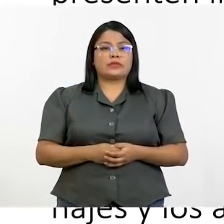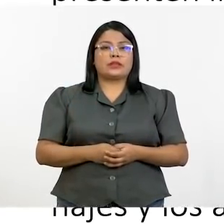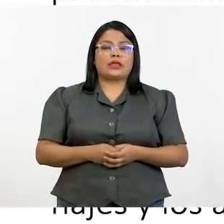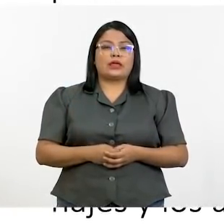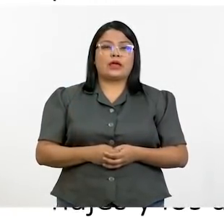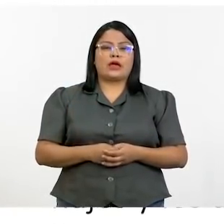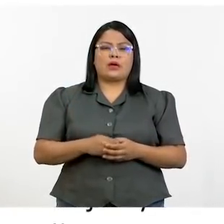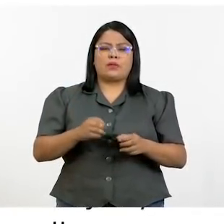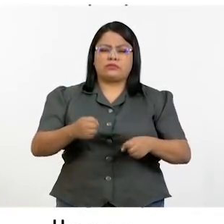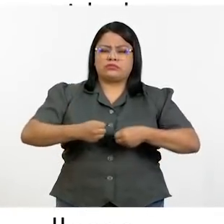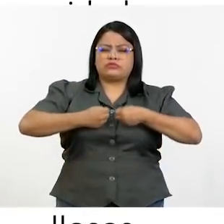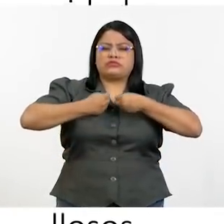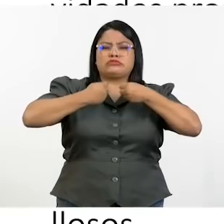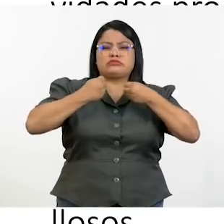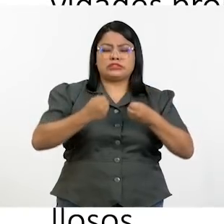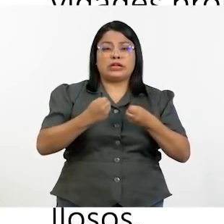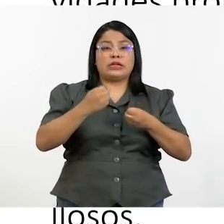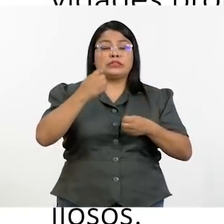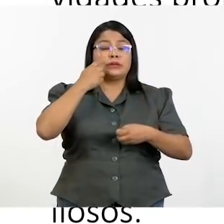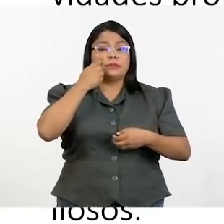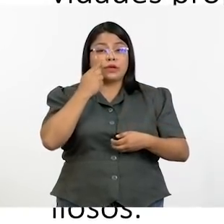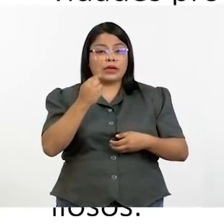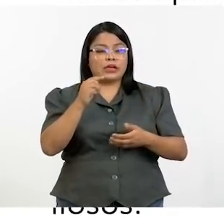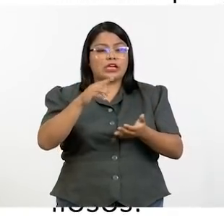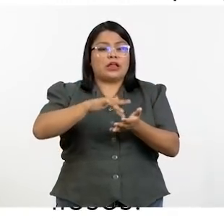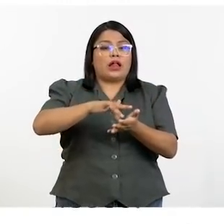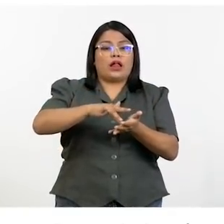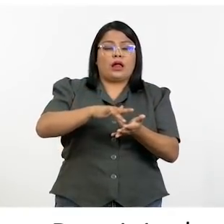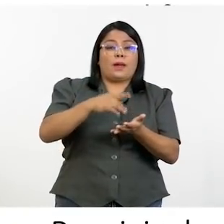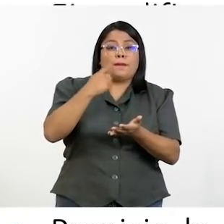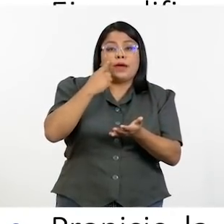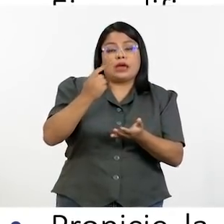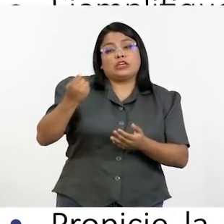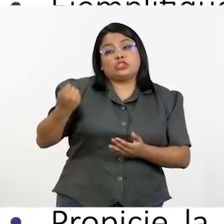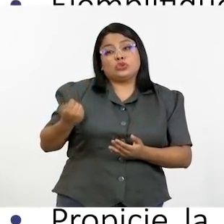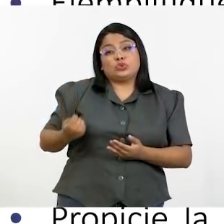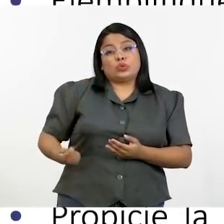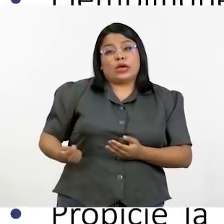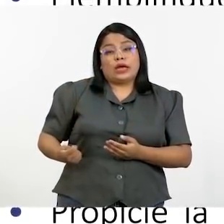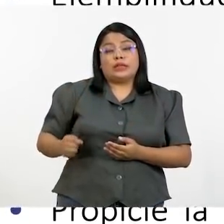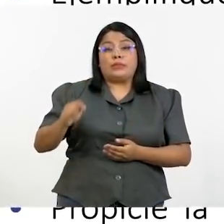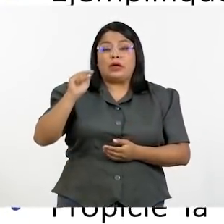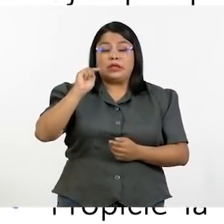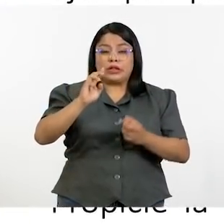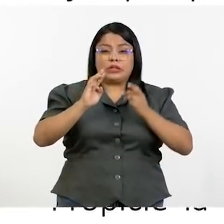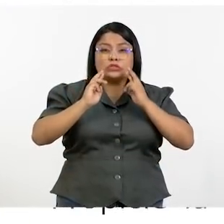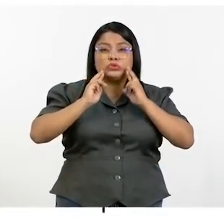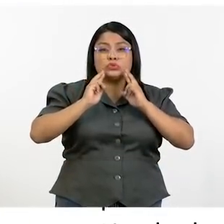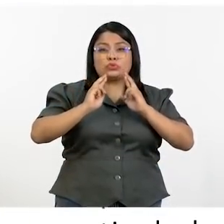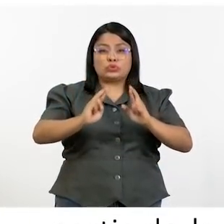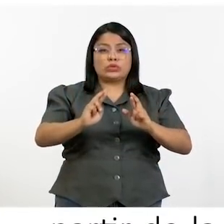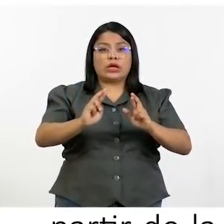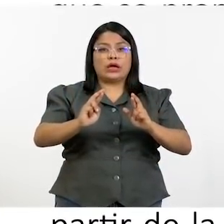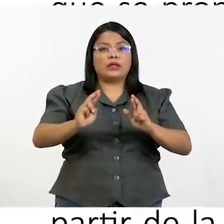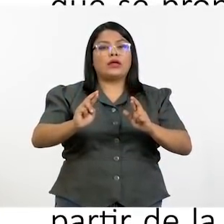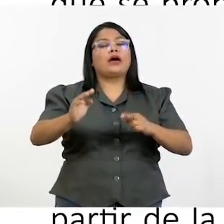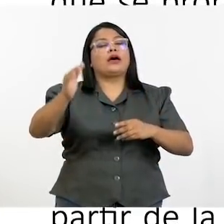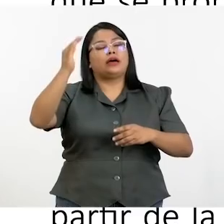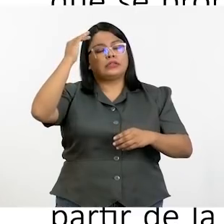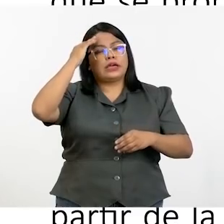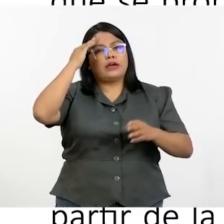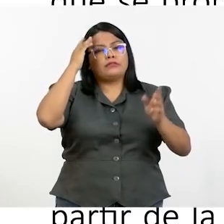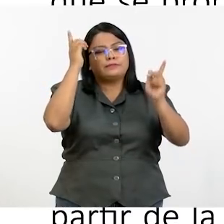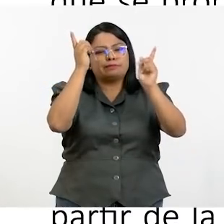es detectar las fortalezas y debilidades del estudiantado para que, a partir de los resultados, se tomen